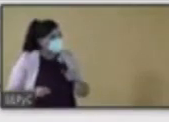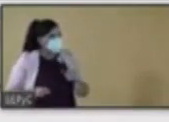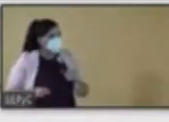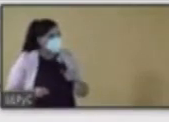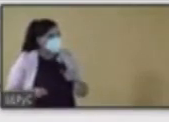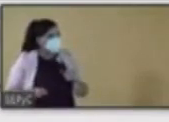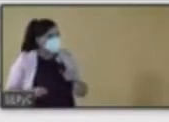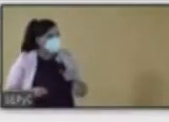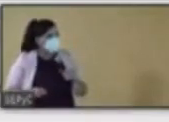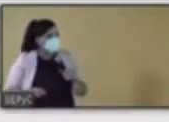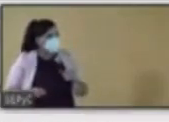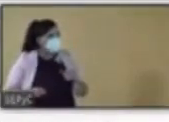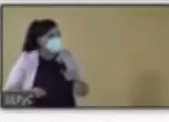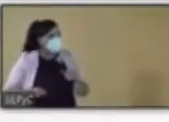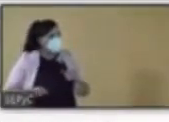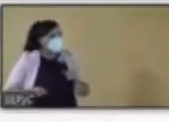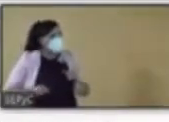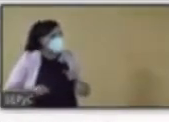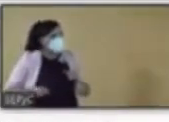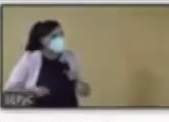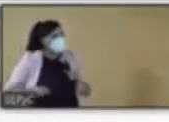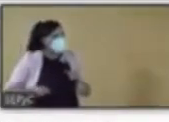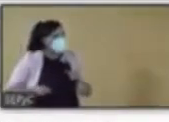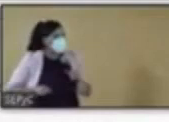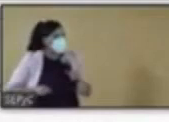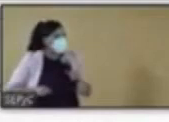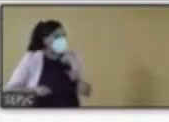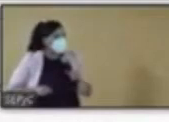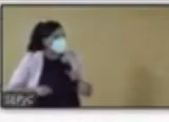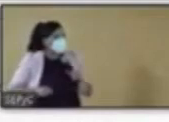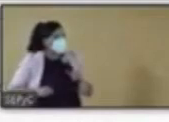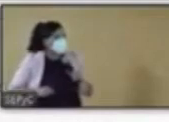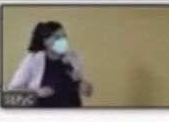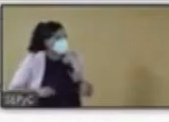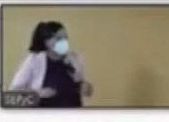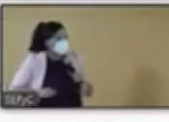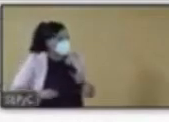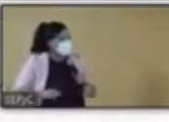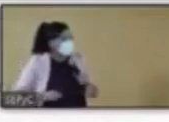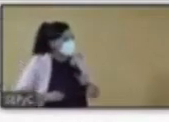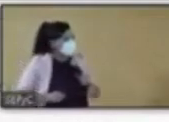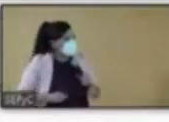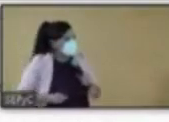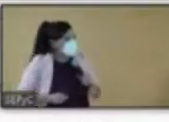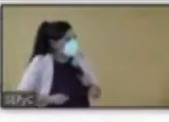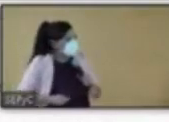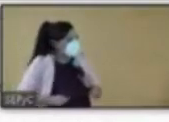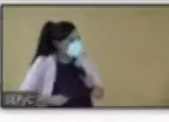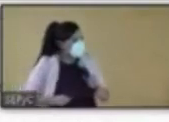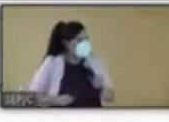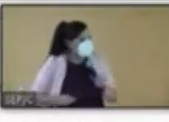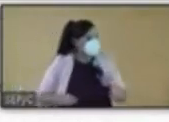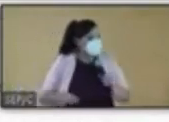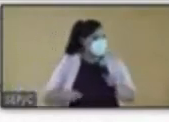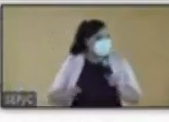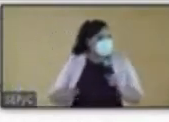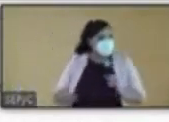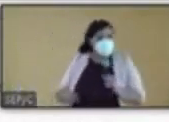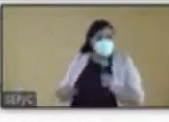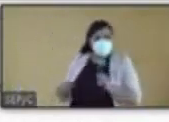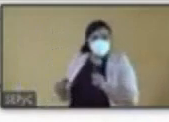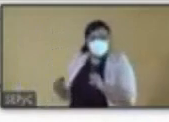Estaríamos en el supuesto de agregar inversiones. ¿Qué son las inversiones? Son todas aquellas cuentas bancarias, fondos